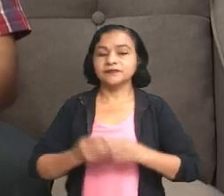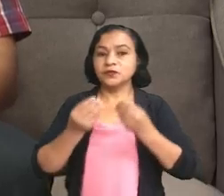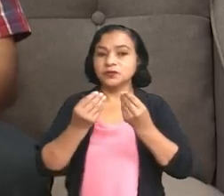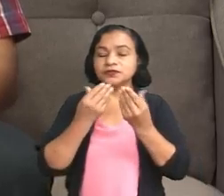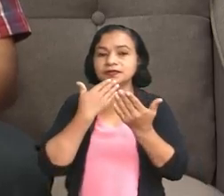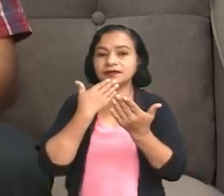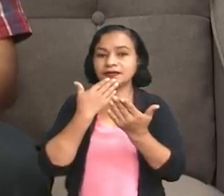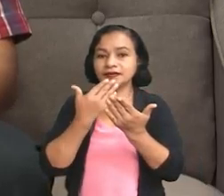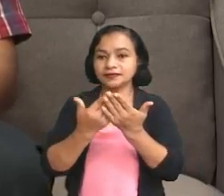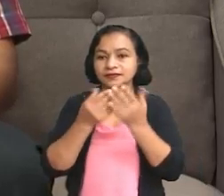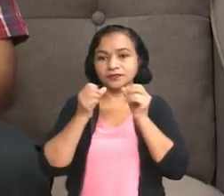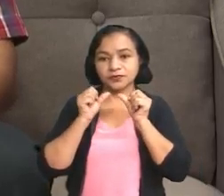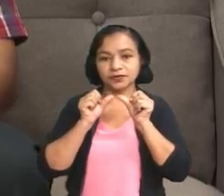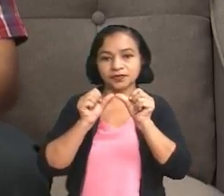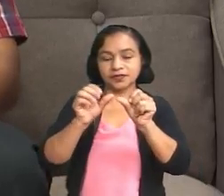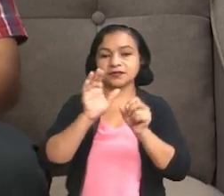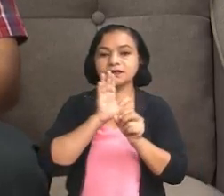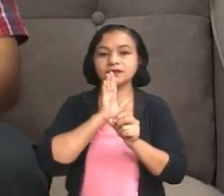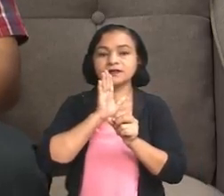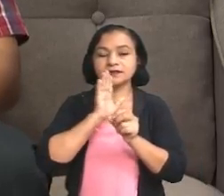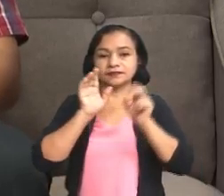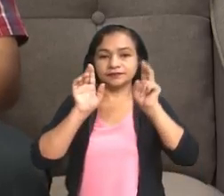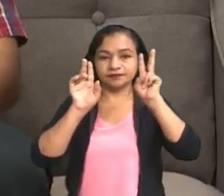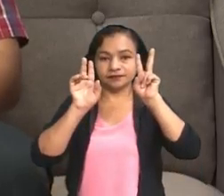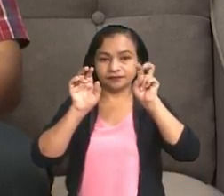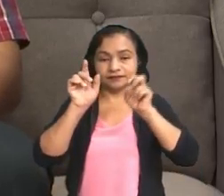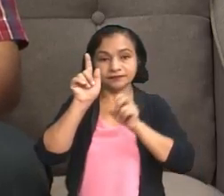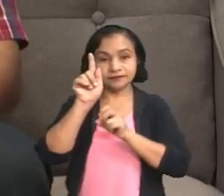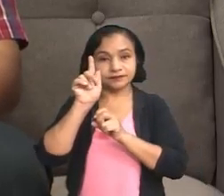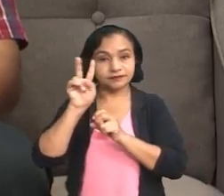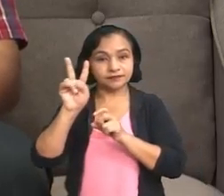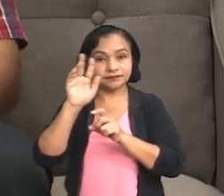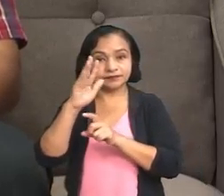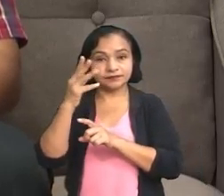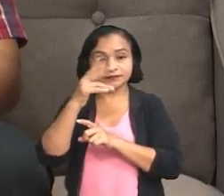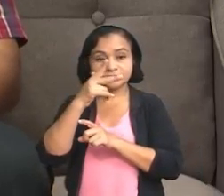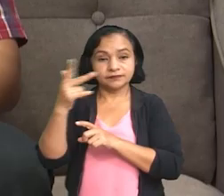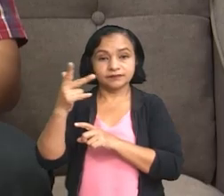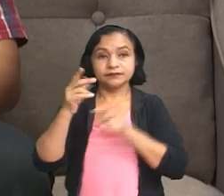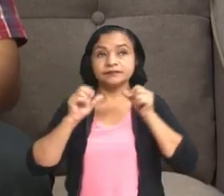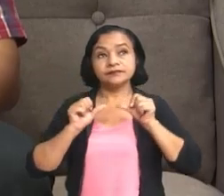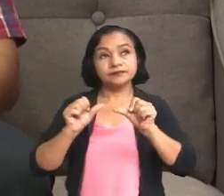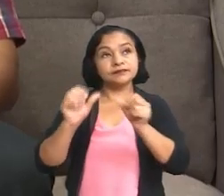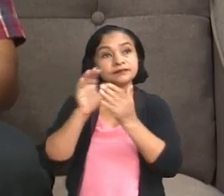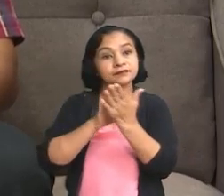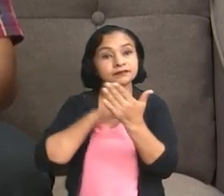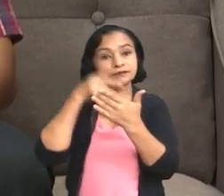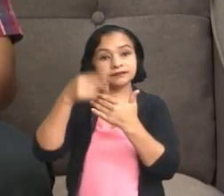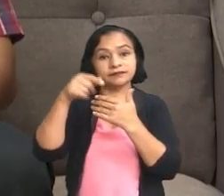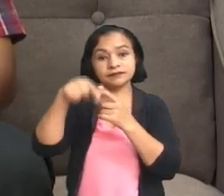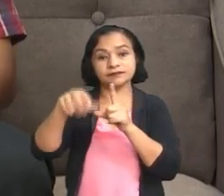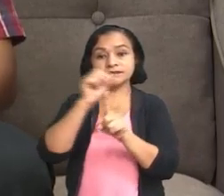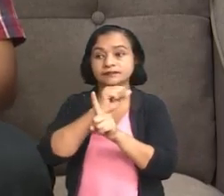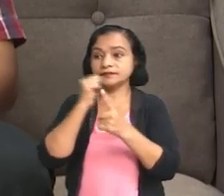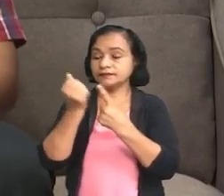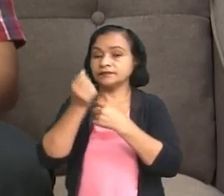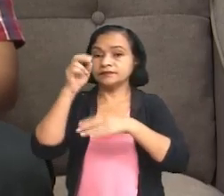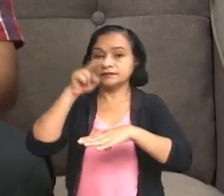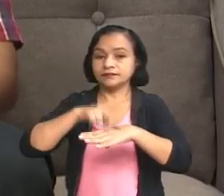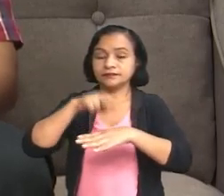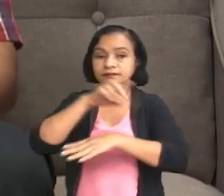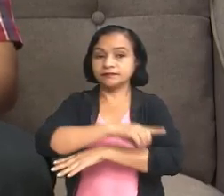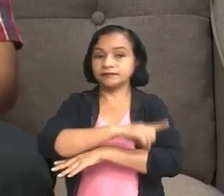Muchísimas gracias por continuar en sintonía del canal parlamentario. Muchísimas gracias por continuar acompañándonos de su programa desde el Parlamento. En esta